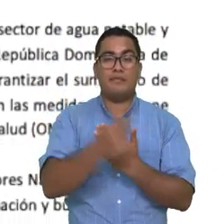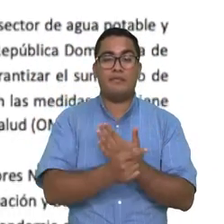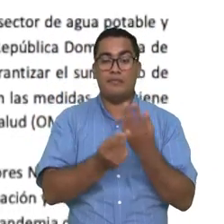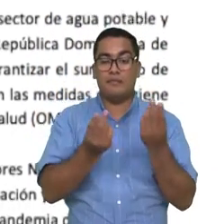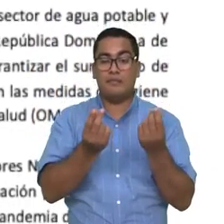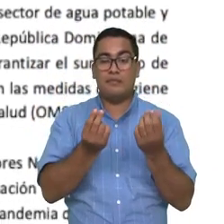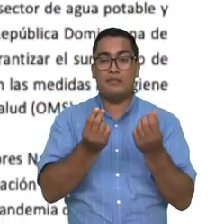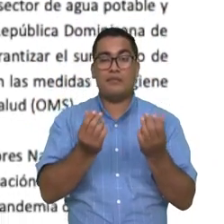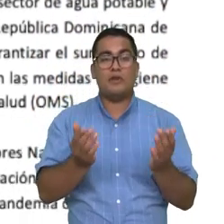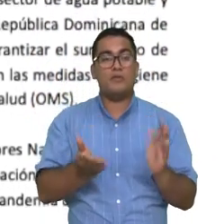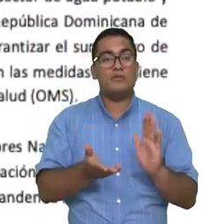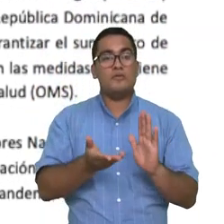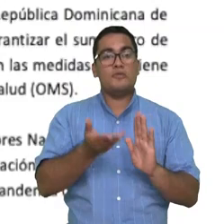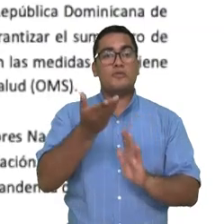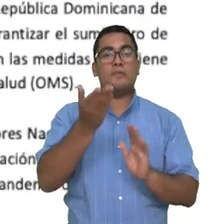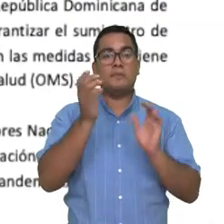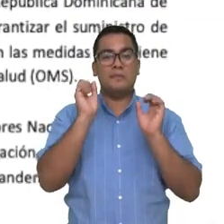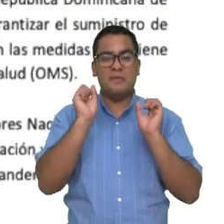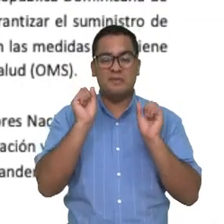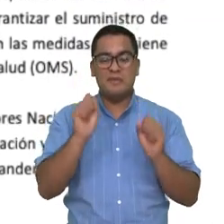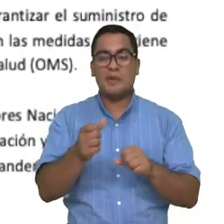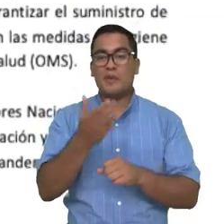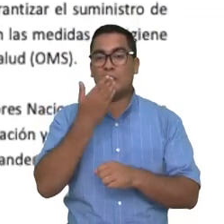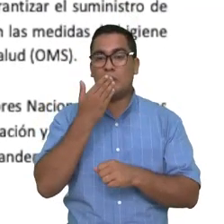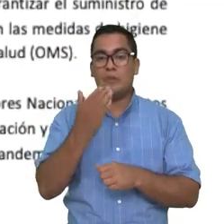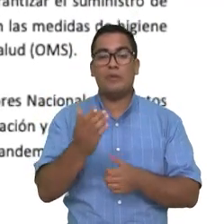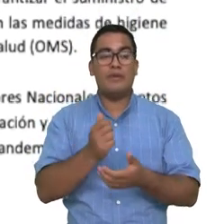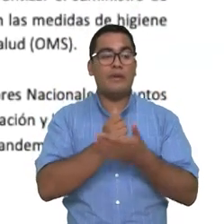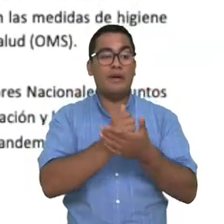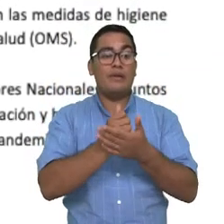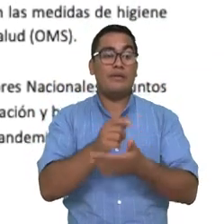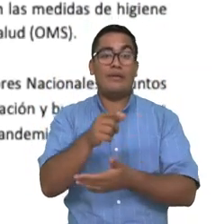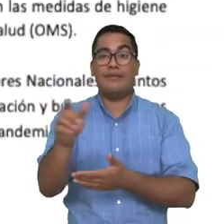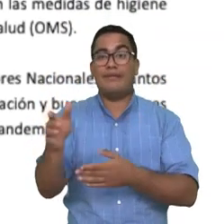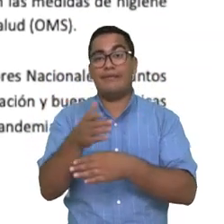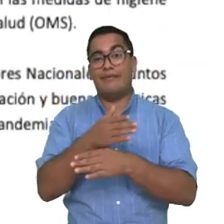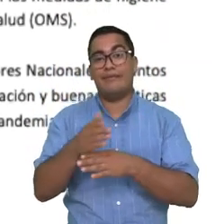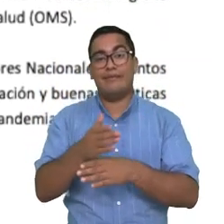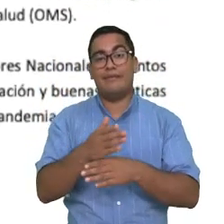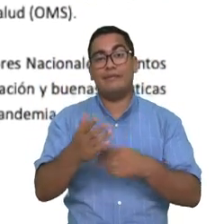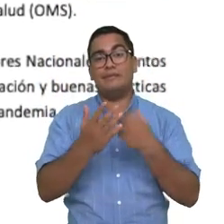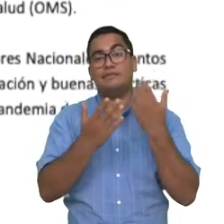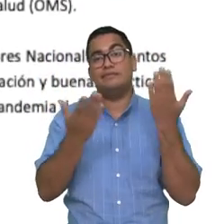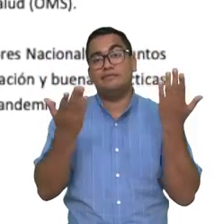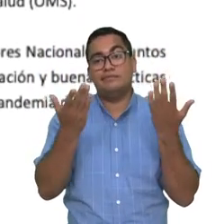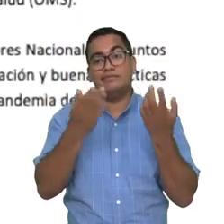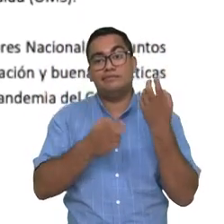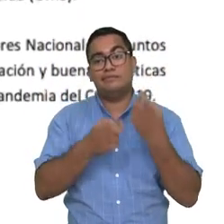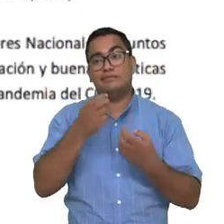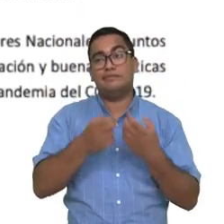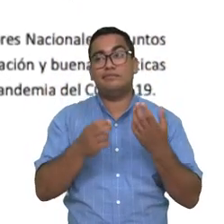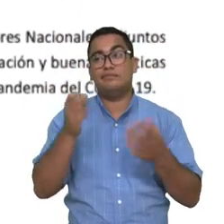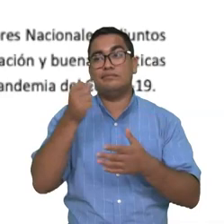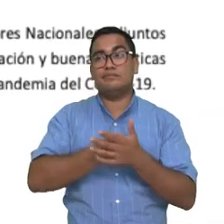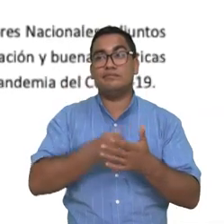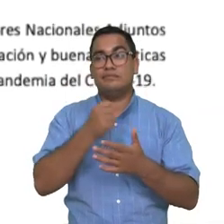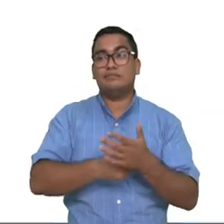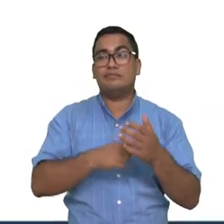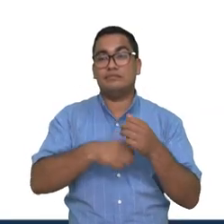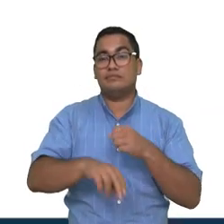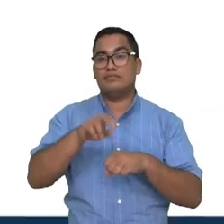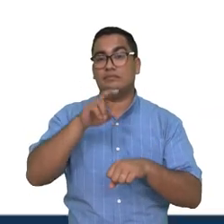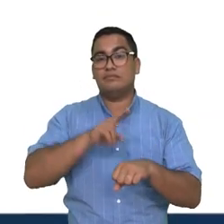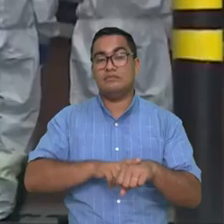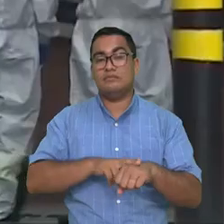económica regional que pueda contribuir a los sectores más golpeados de la economía y complementar los esfuerzos nacionales que ya